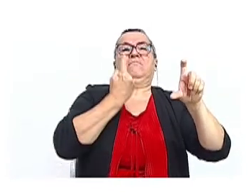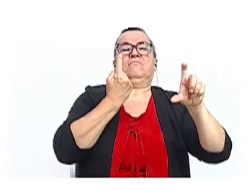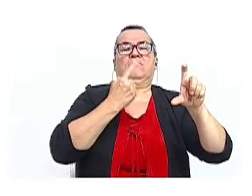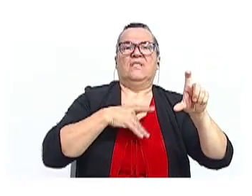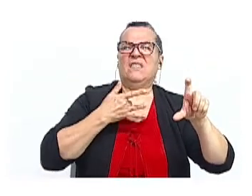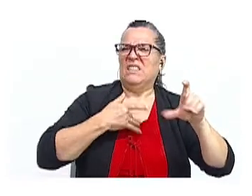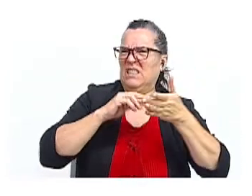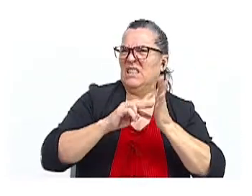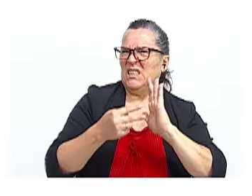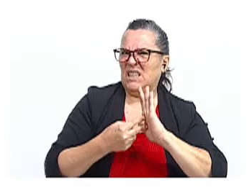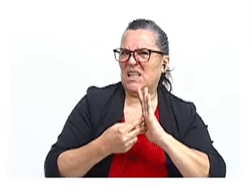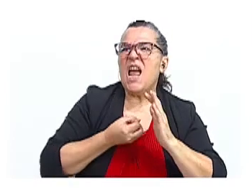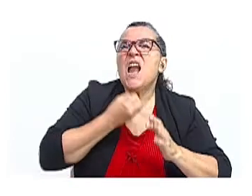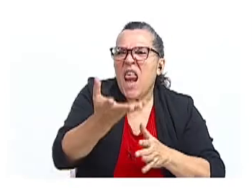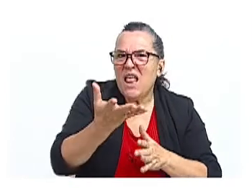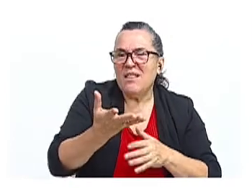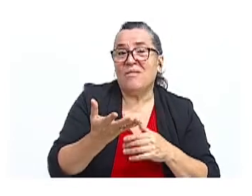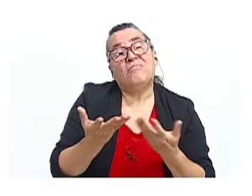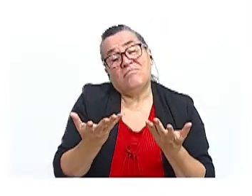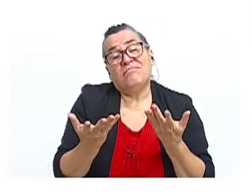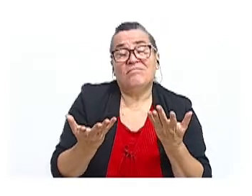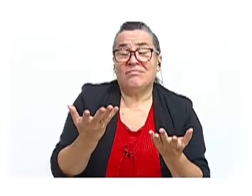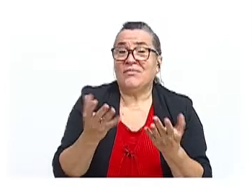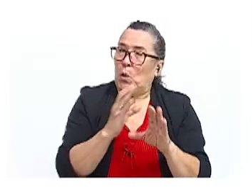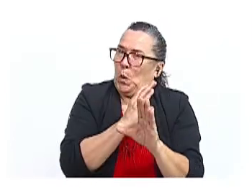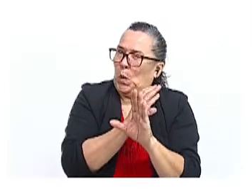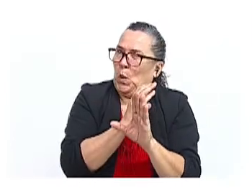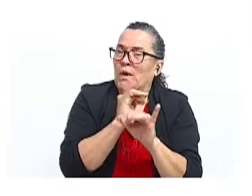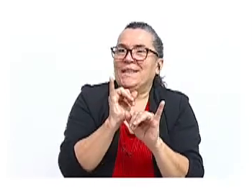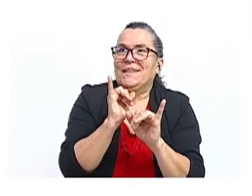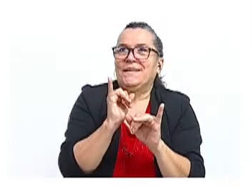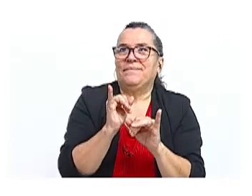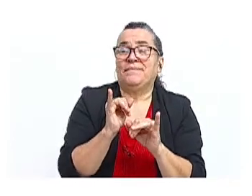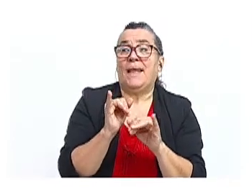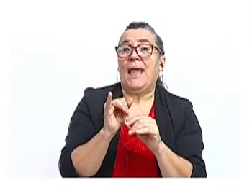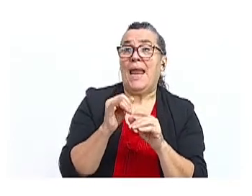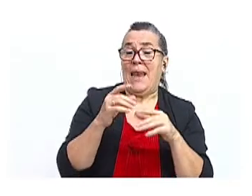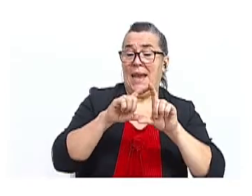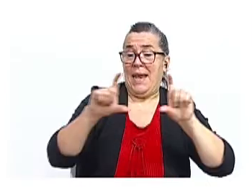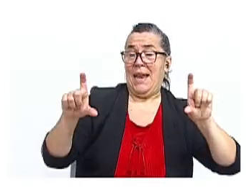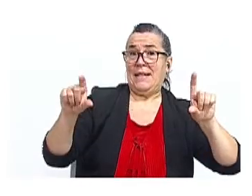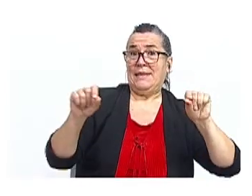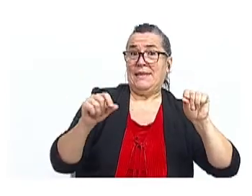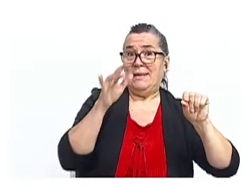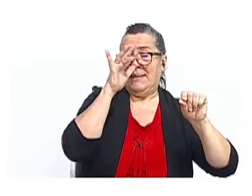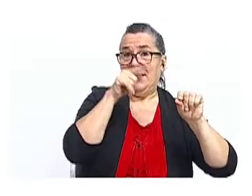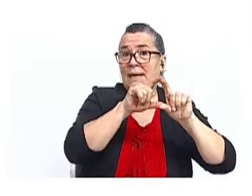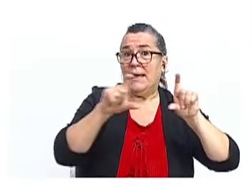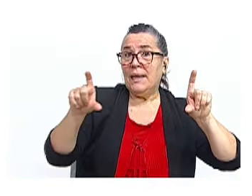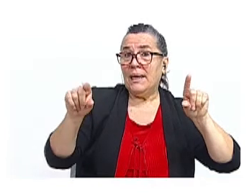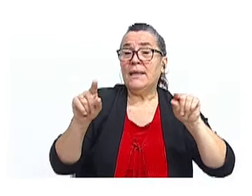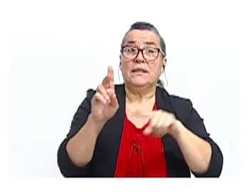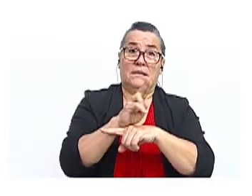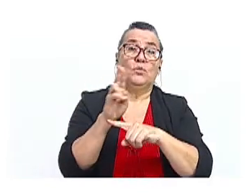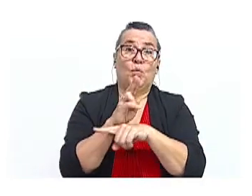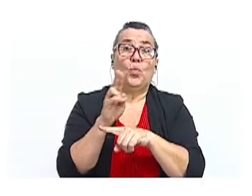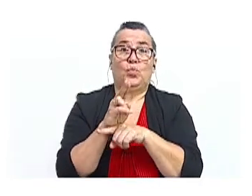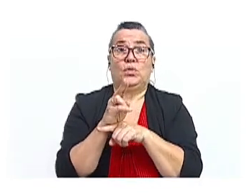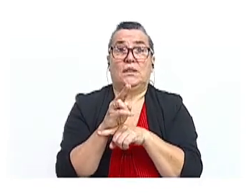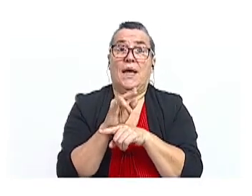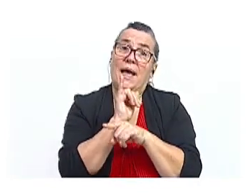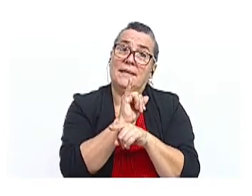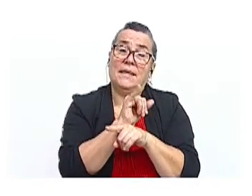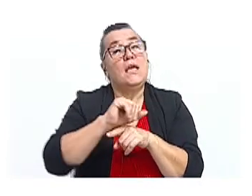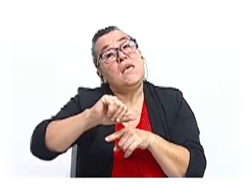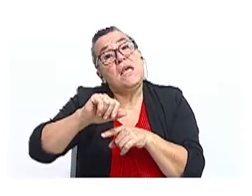puede significar grito. Así que mucho cuidado. En la tira cómica, por ejemplo, se utiliza y